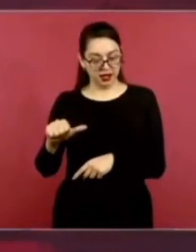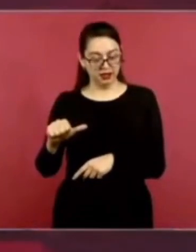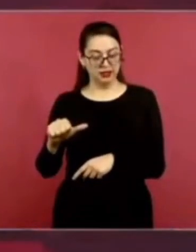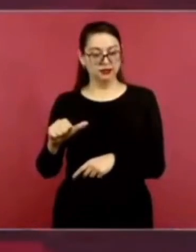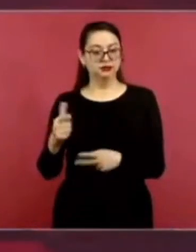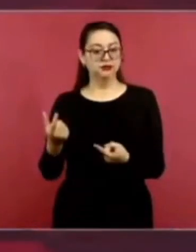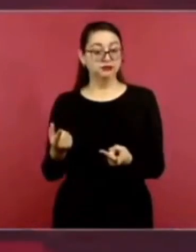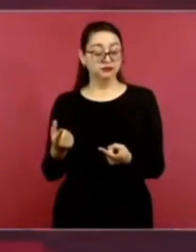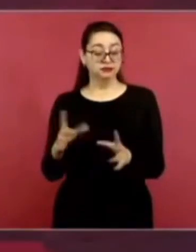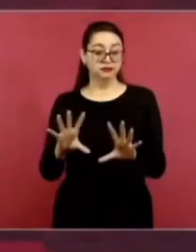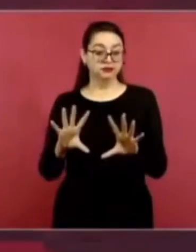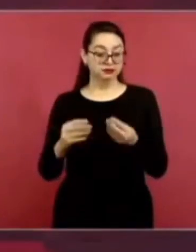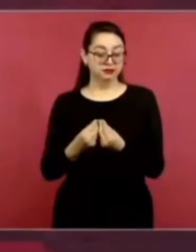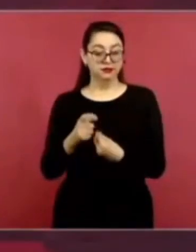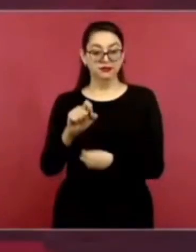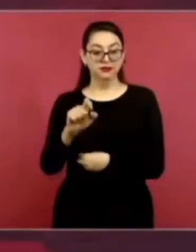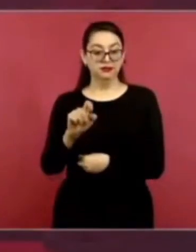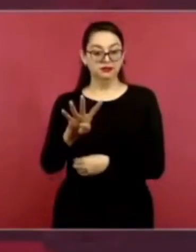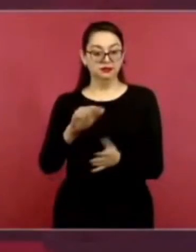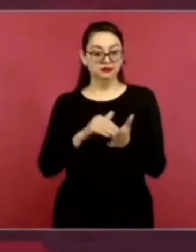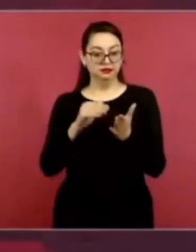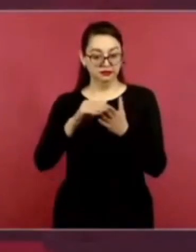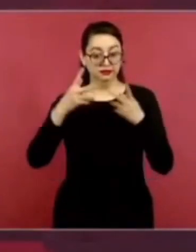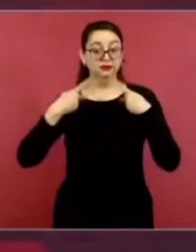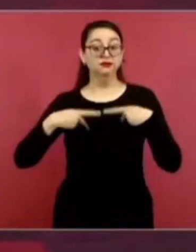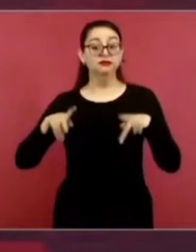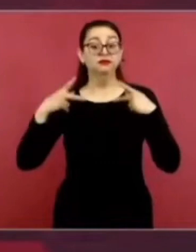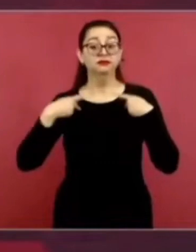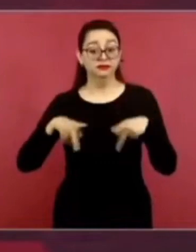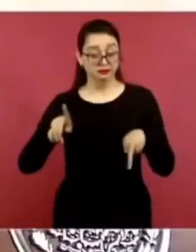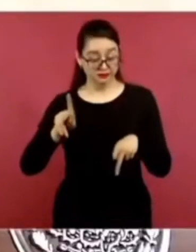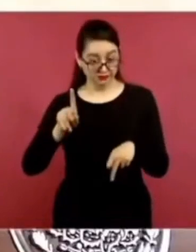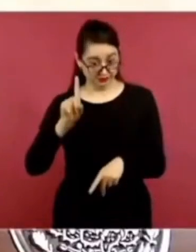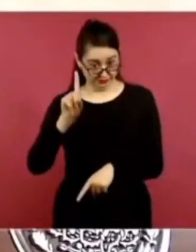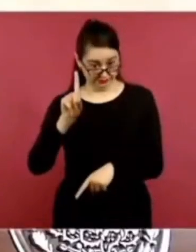Y nada más son 24 millones de beneficiarios.